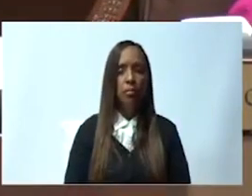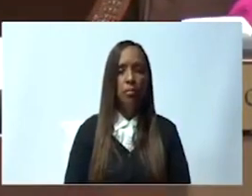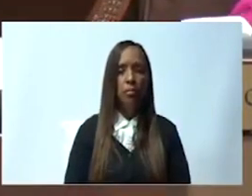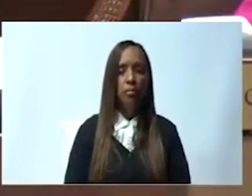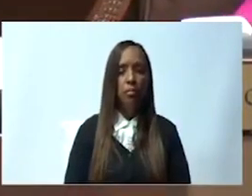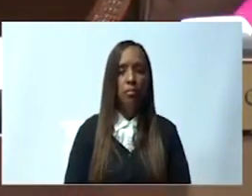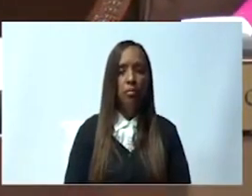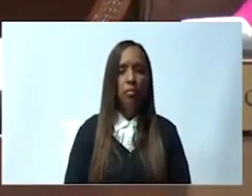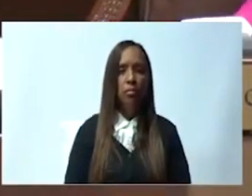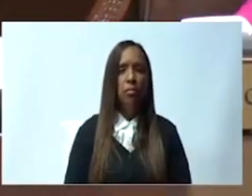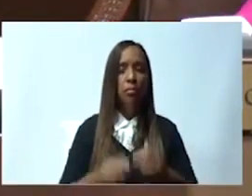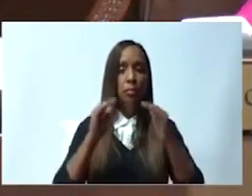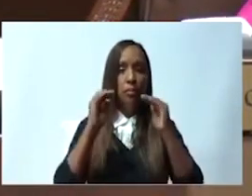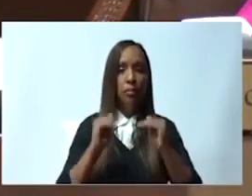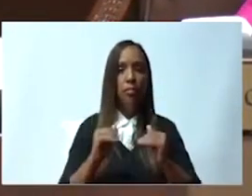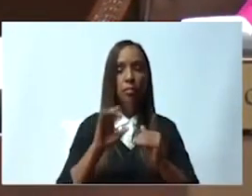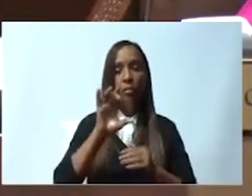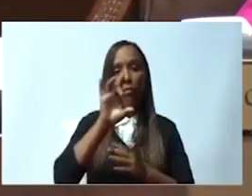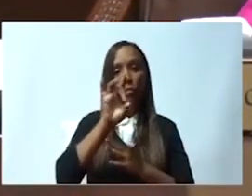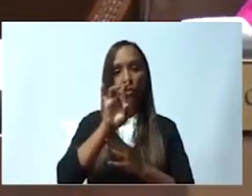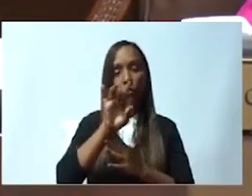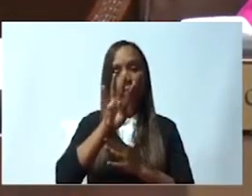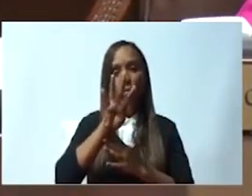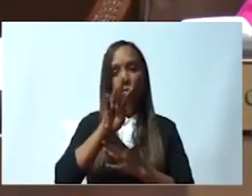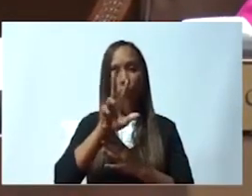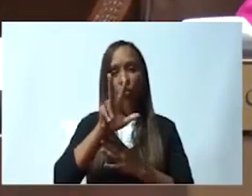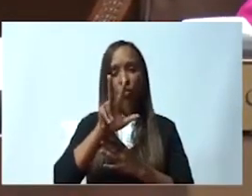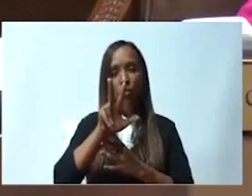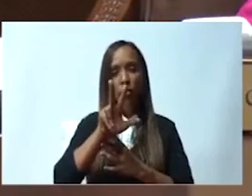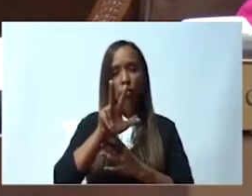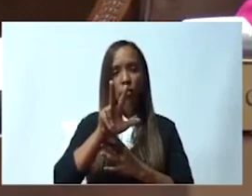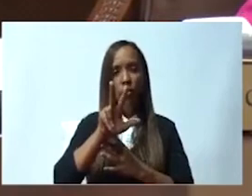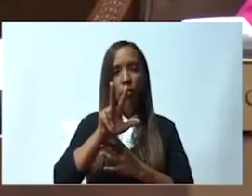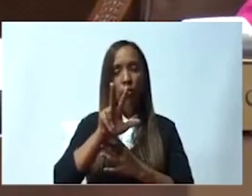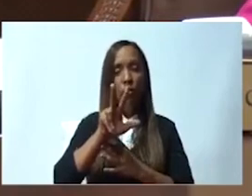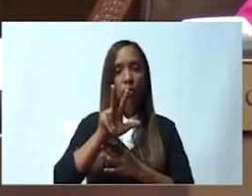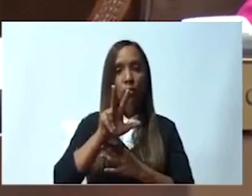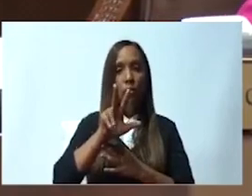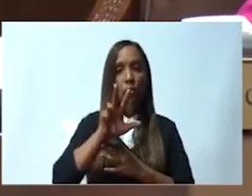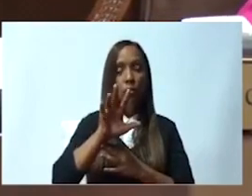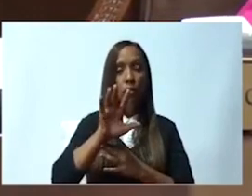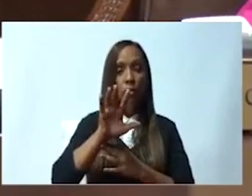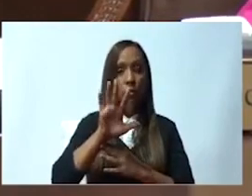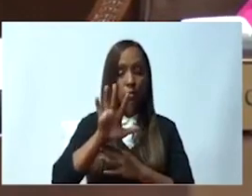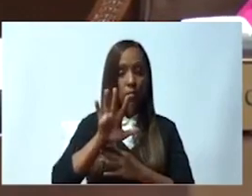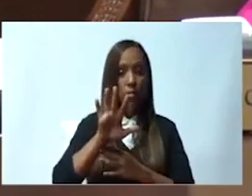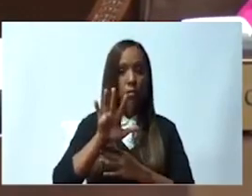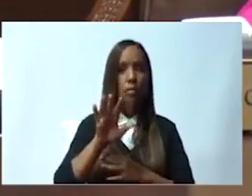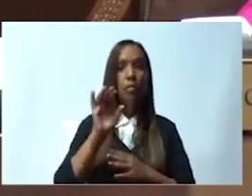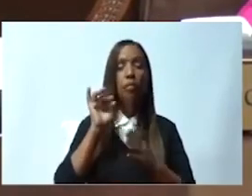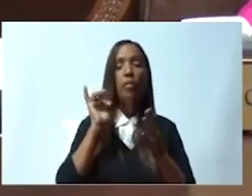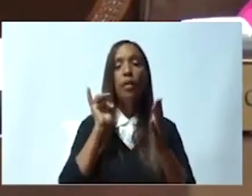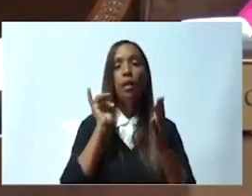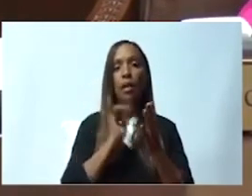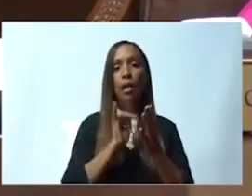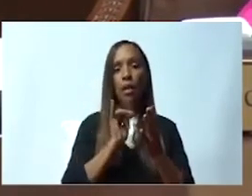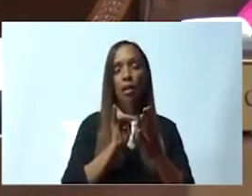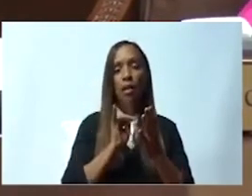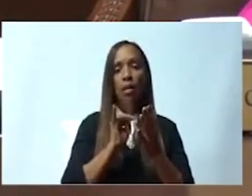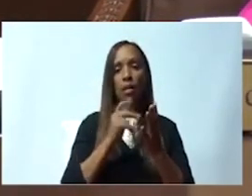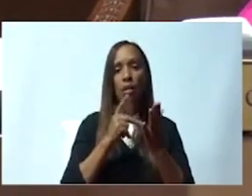Conocemos el 8435. Es el proyecto de ley que modifica la ley sobre cámaras de comercio,